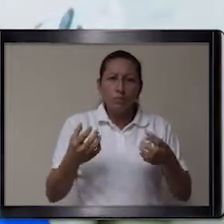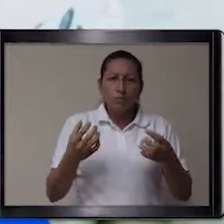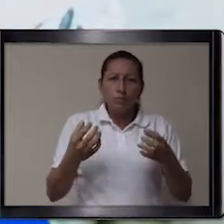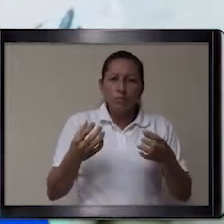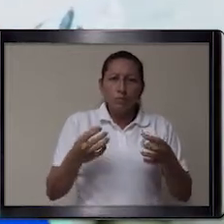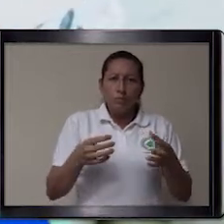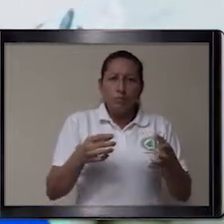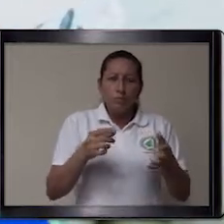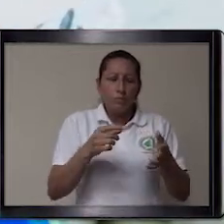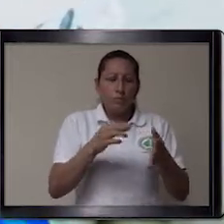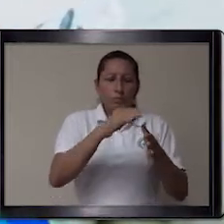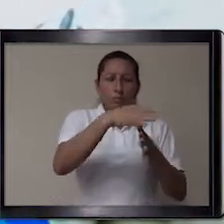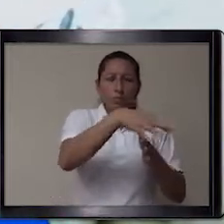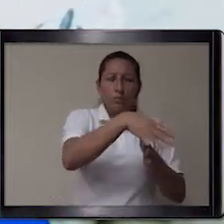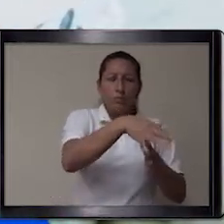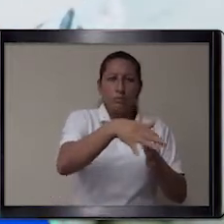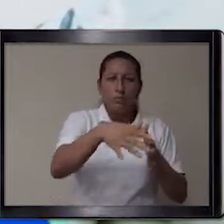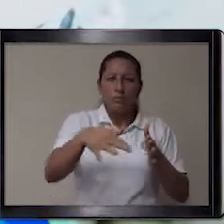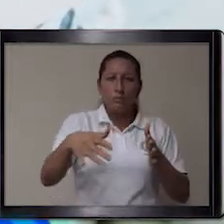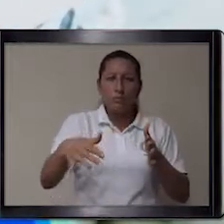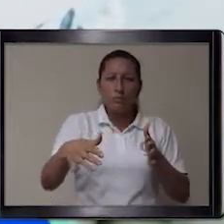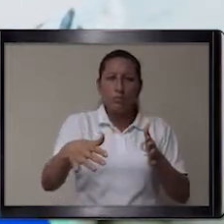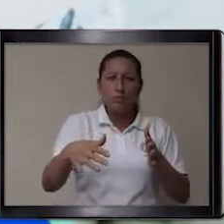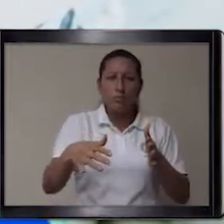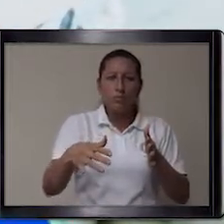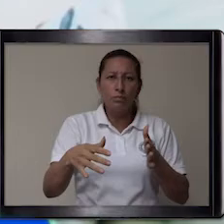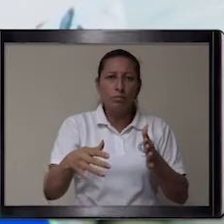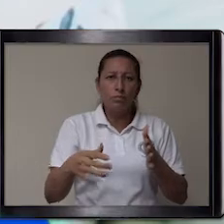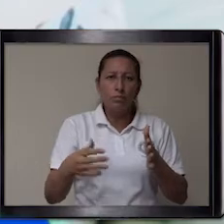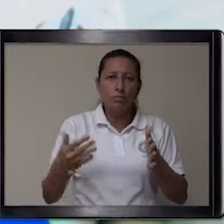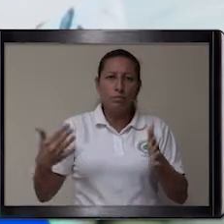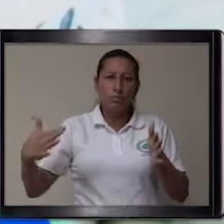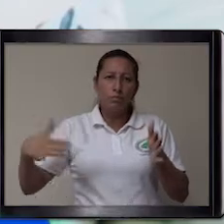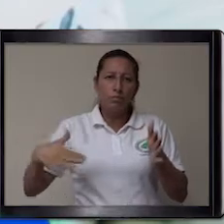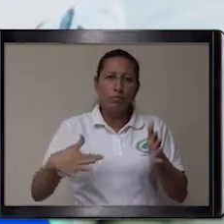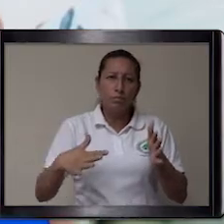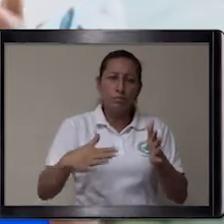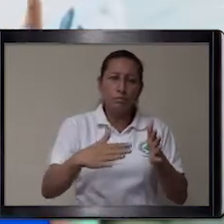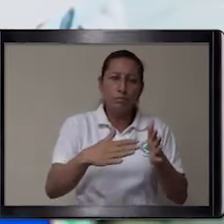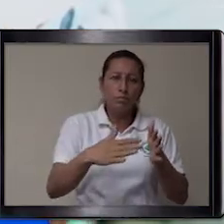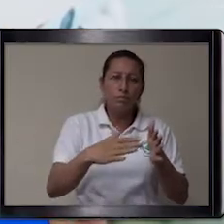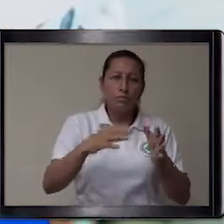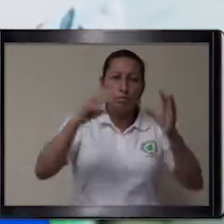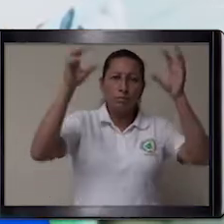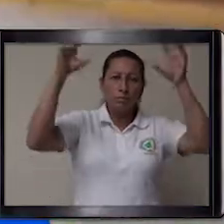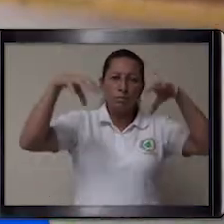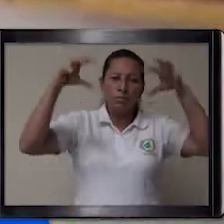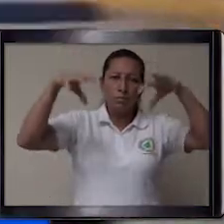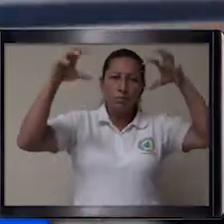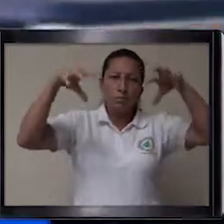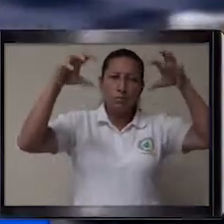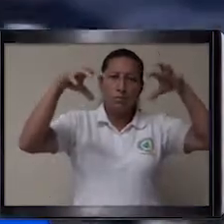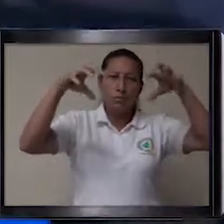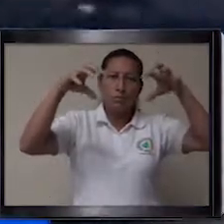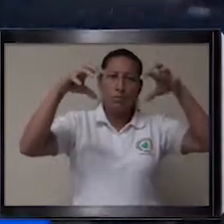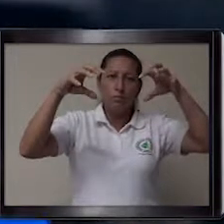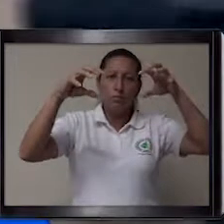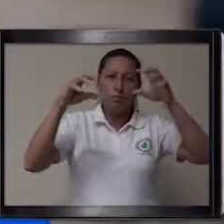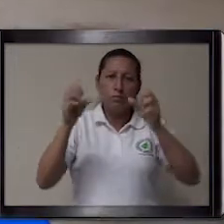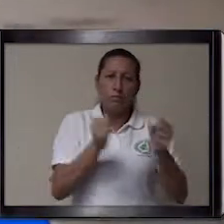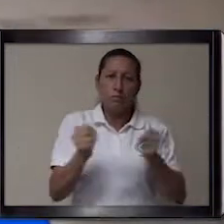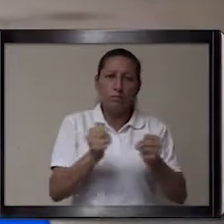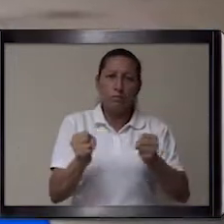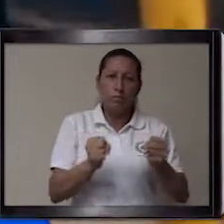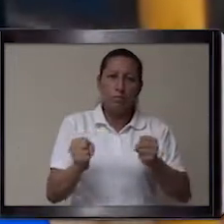inducen a los deslizamientos? No que la producen, que la inducen. La lluvia y